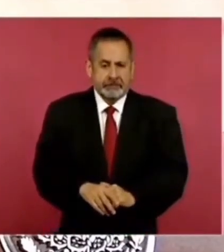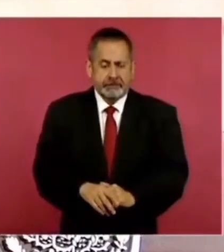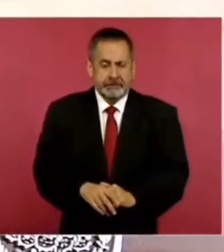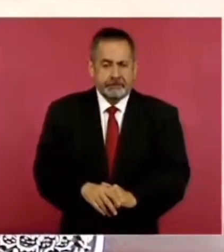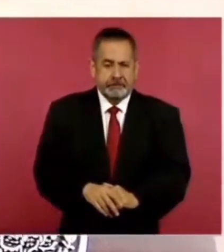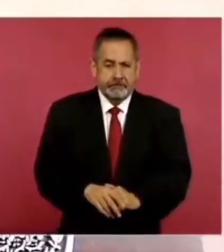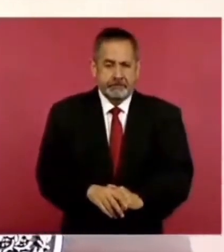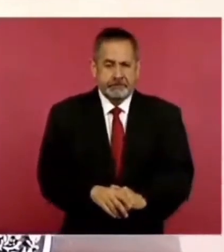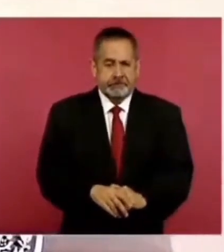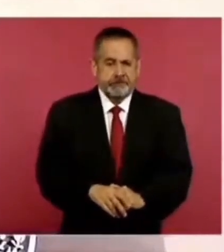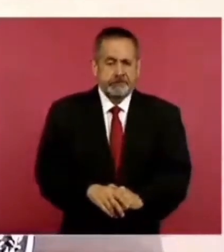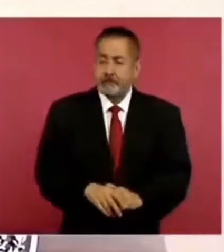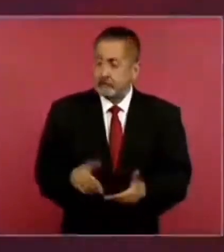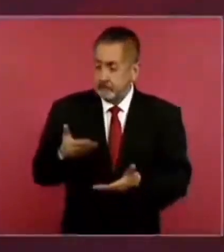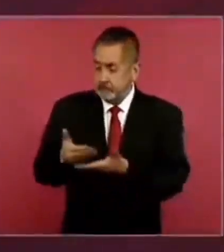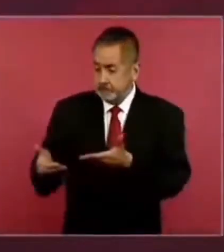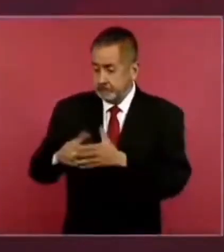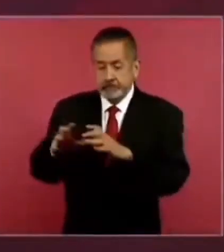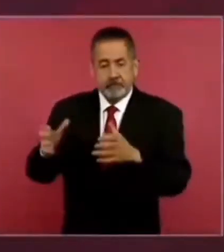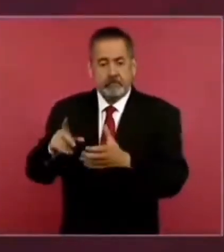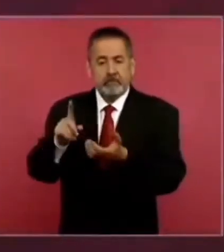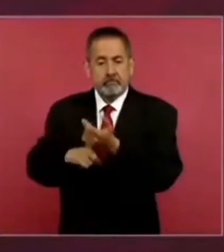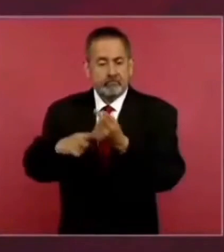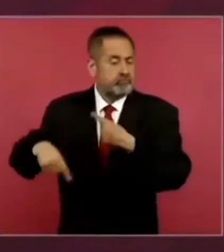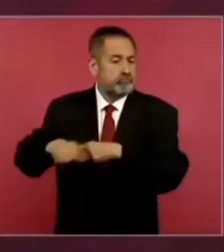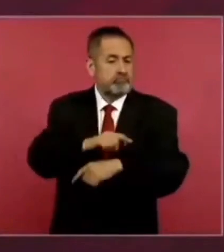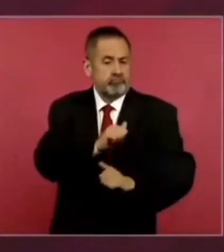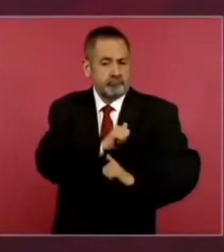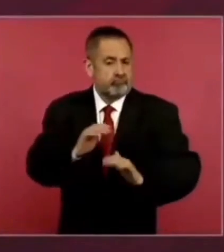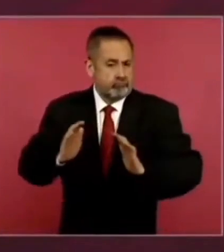Tenemos ahora un ejército